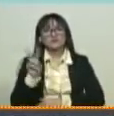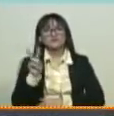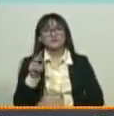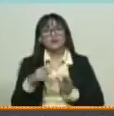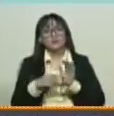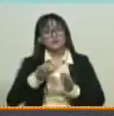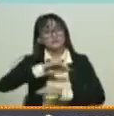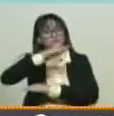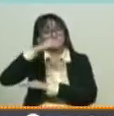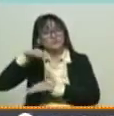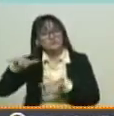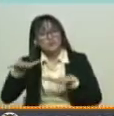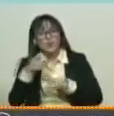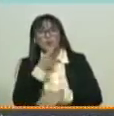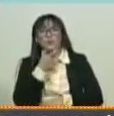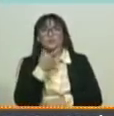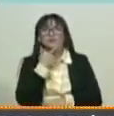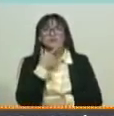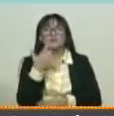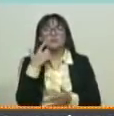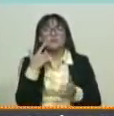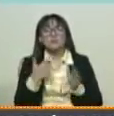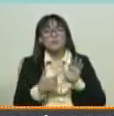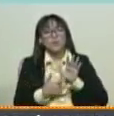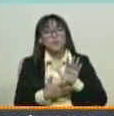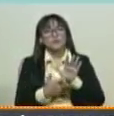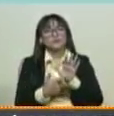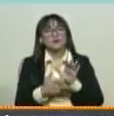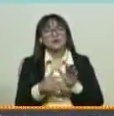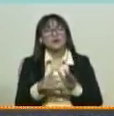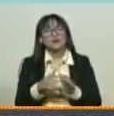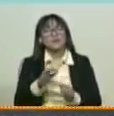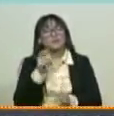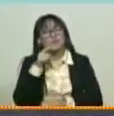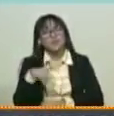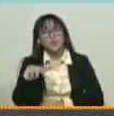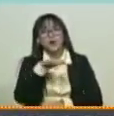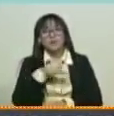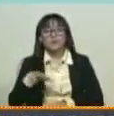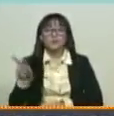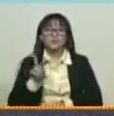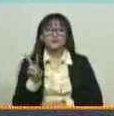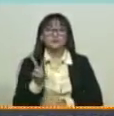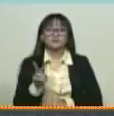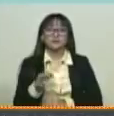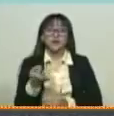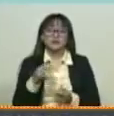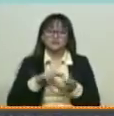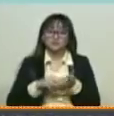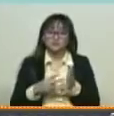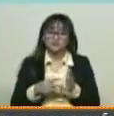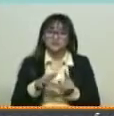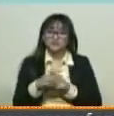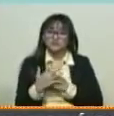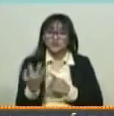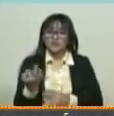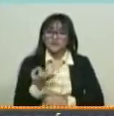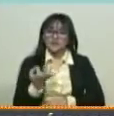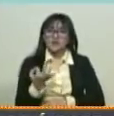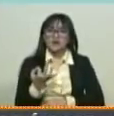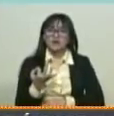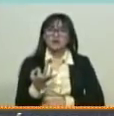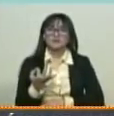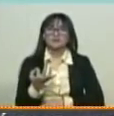sus paisajes, para mostrar de los poderes creativos del pueblo de Venezuela. Y esa es la realidad. frente a esas